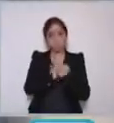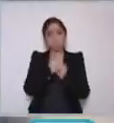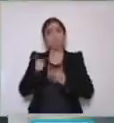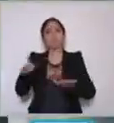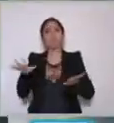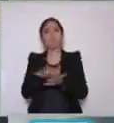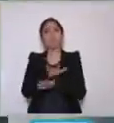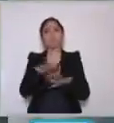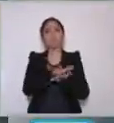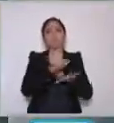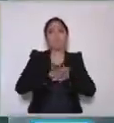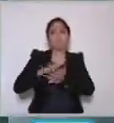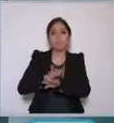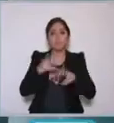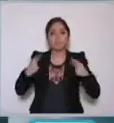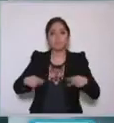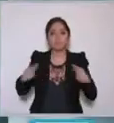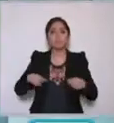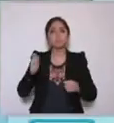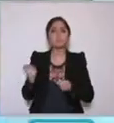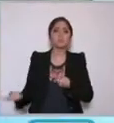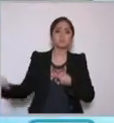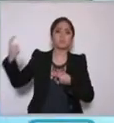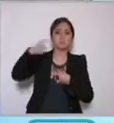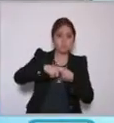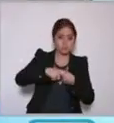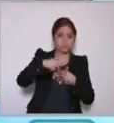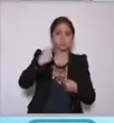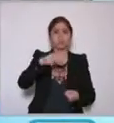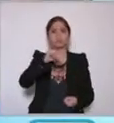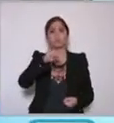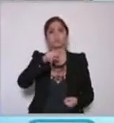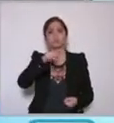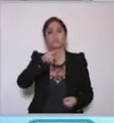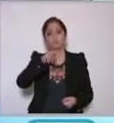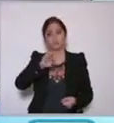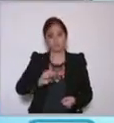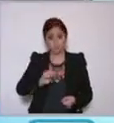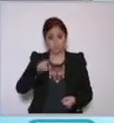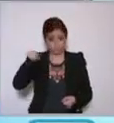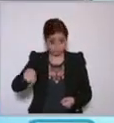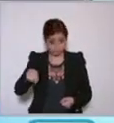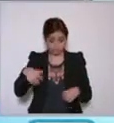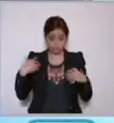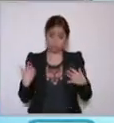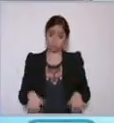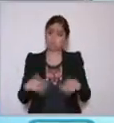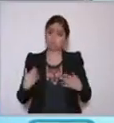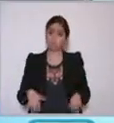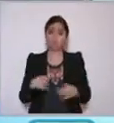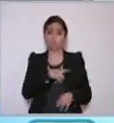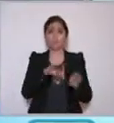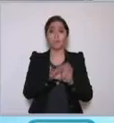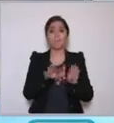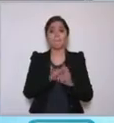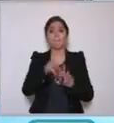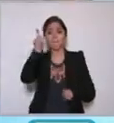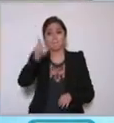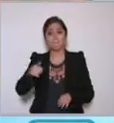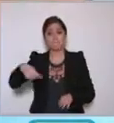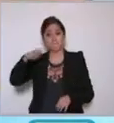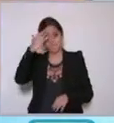cambios de integrantes la entrada de Arturo Huizar. Y Arturo Huizar es también una figura muy polémica.